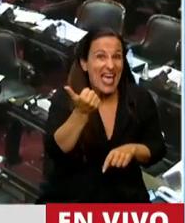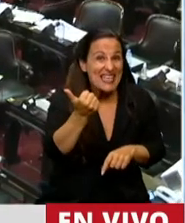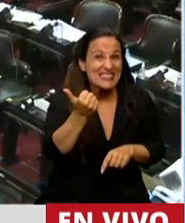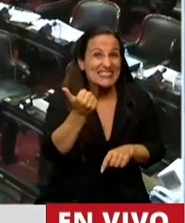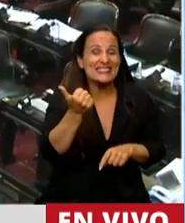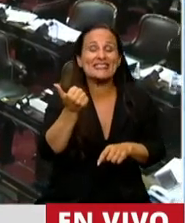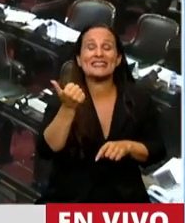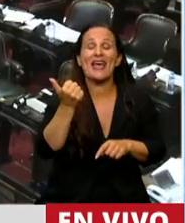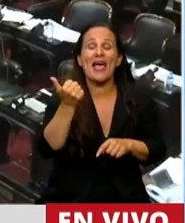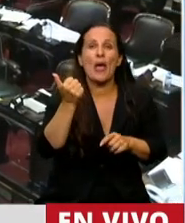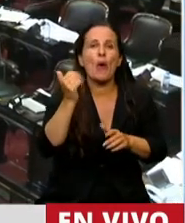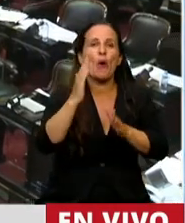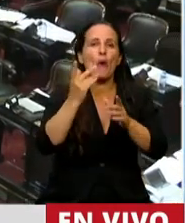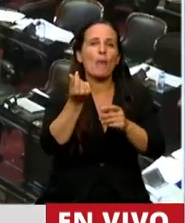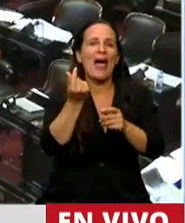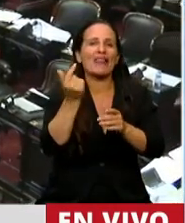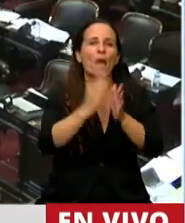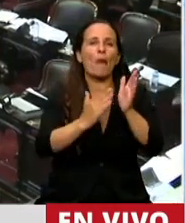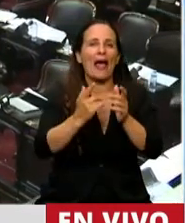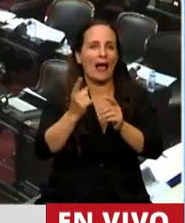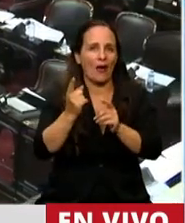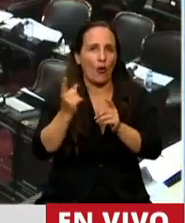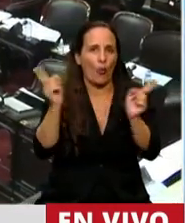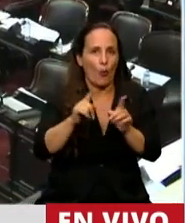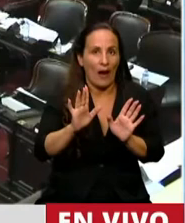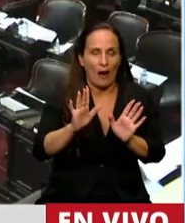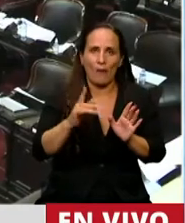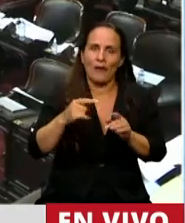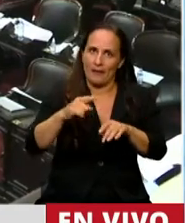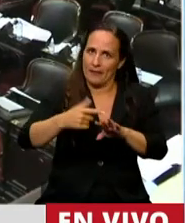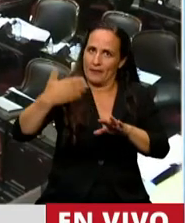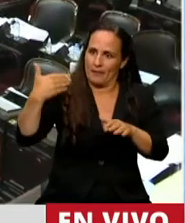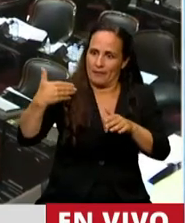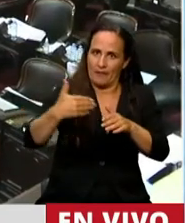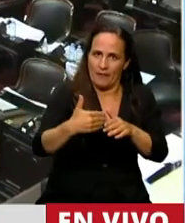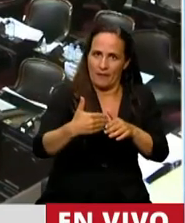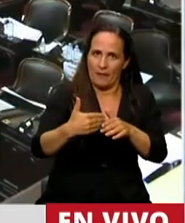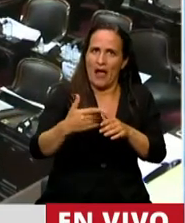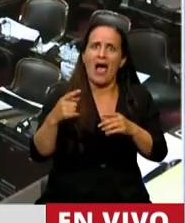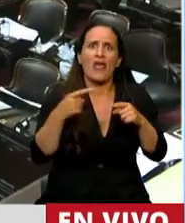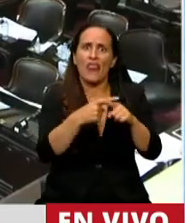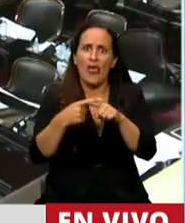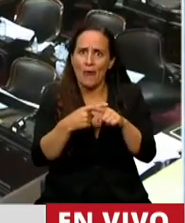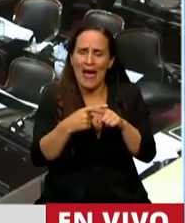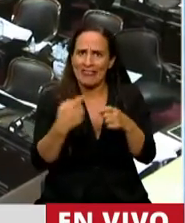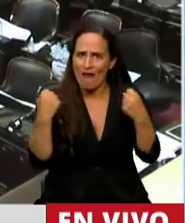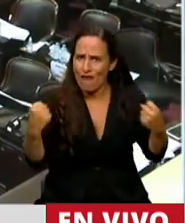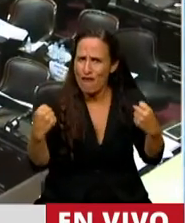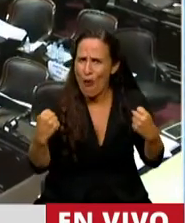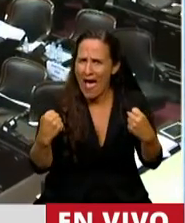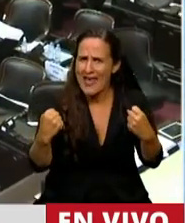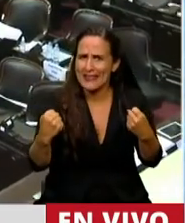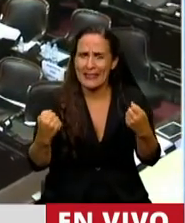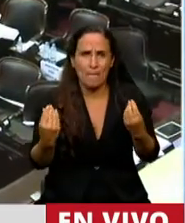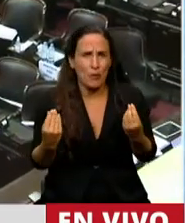seis blanqueos. He escuchado debates fuertísimos y tiene lógica que sean debates fuertísimos por